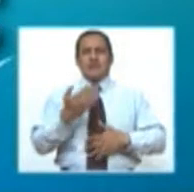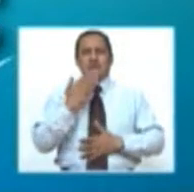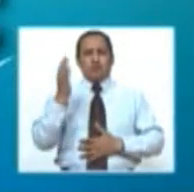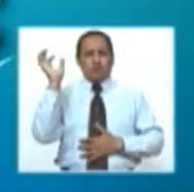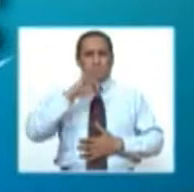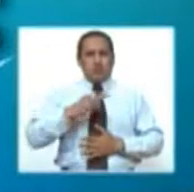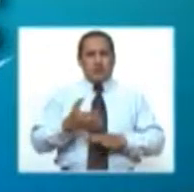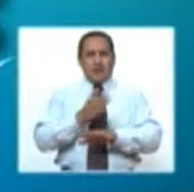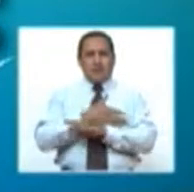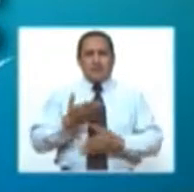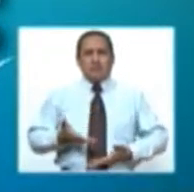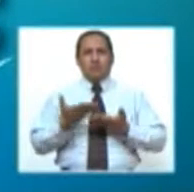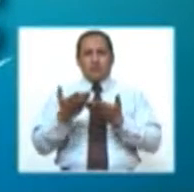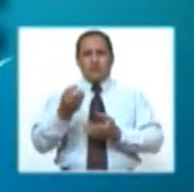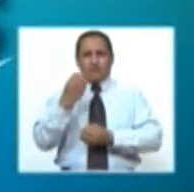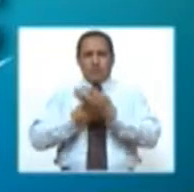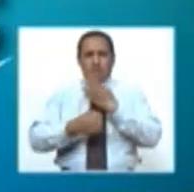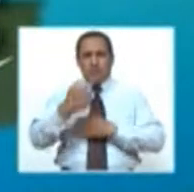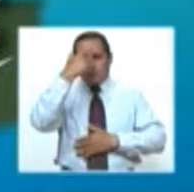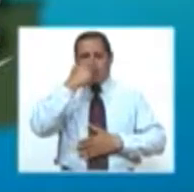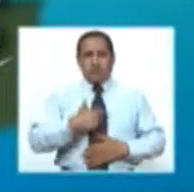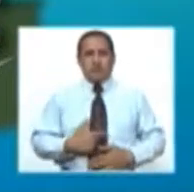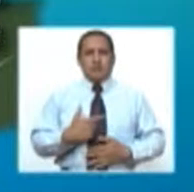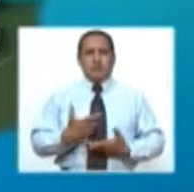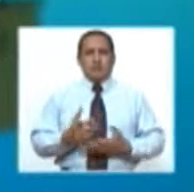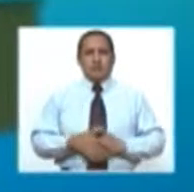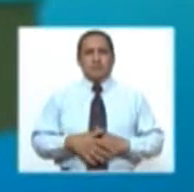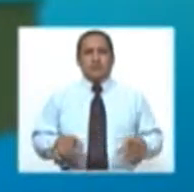quien nunca le hemos entregado nuestra información personal.